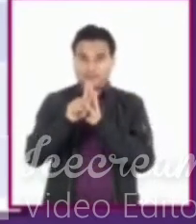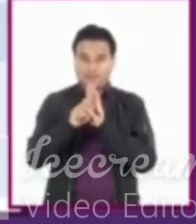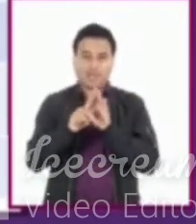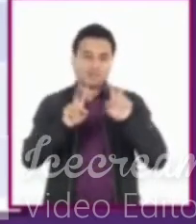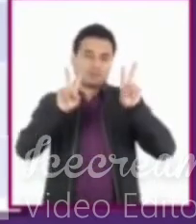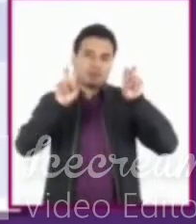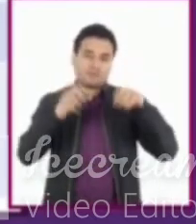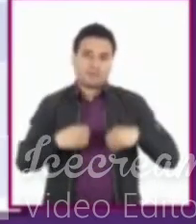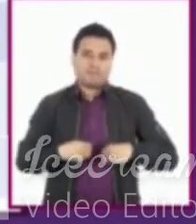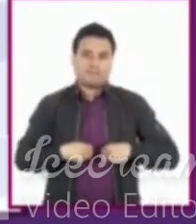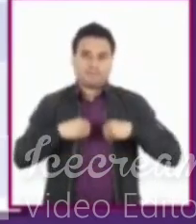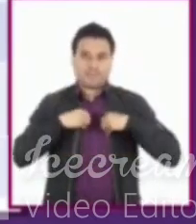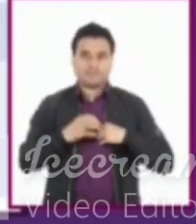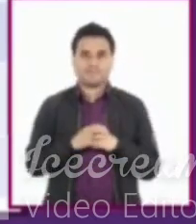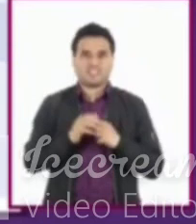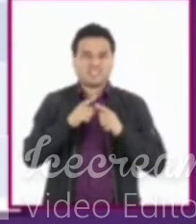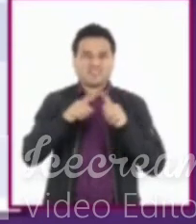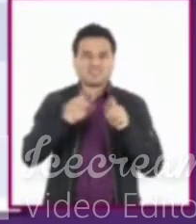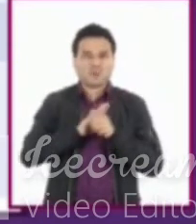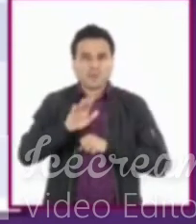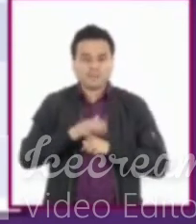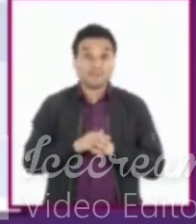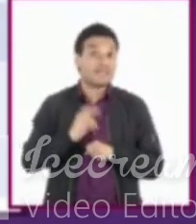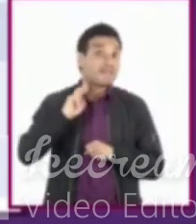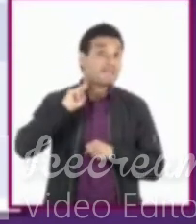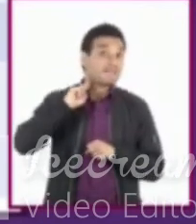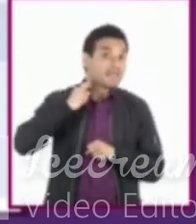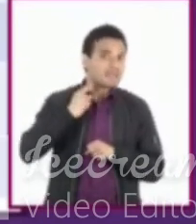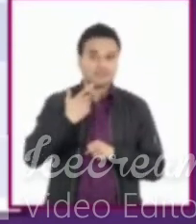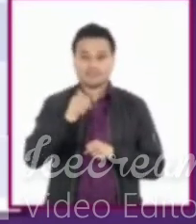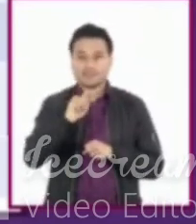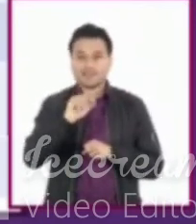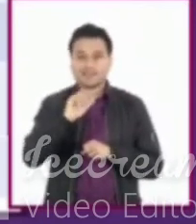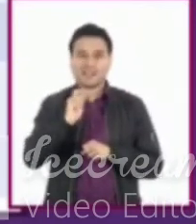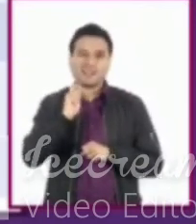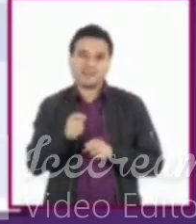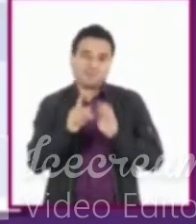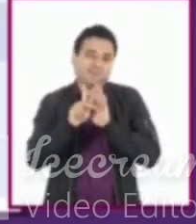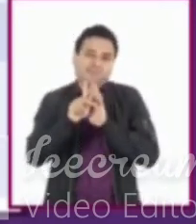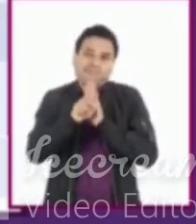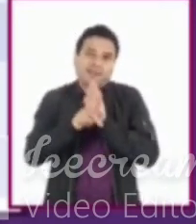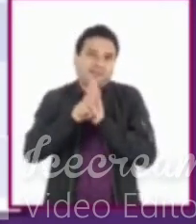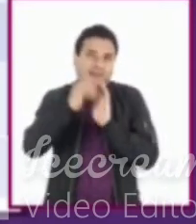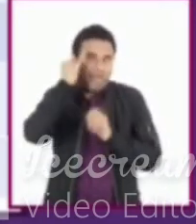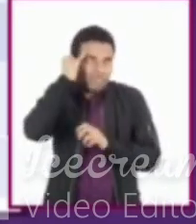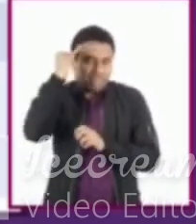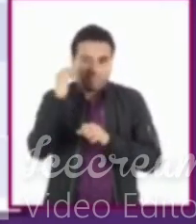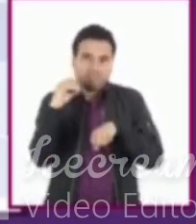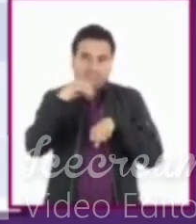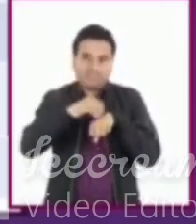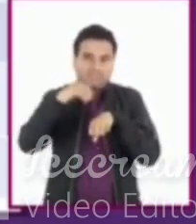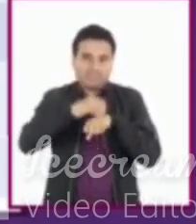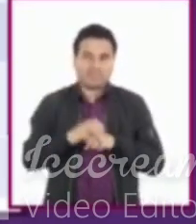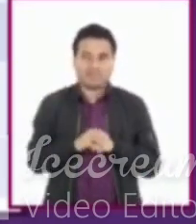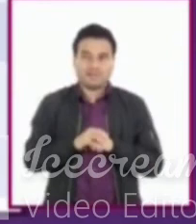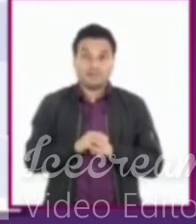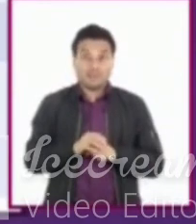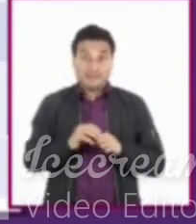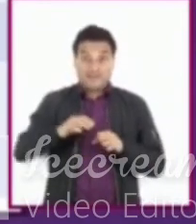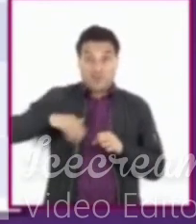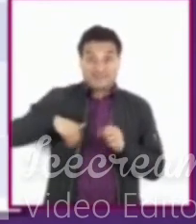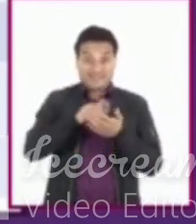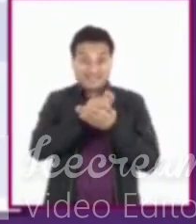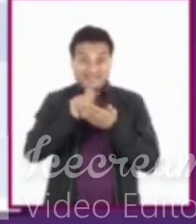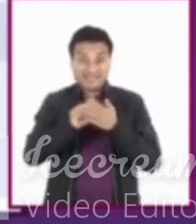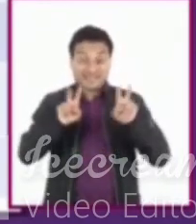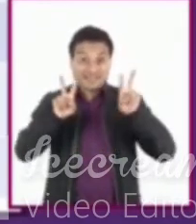Diferencias. Frankenstein y Gattaca pues son fantasías llevadas al cine y en el caso del artículo de opinión es una crítica